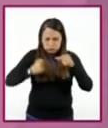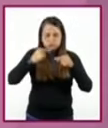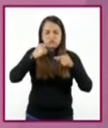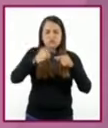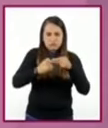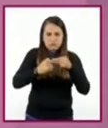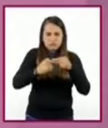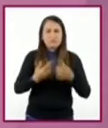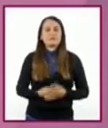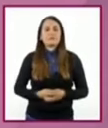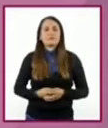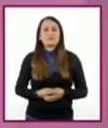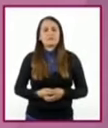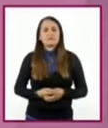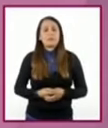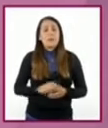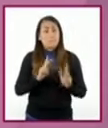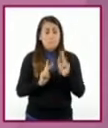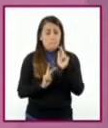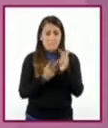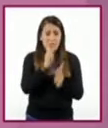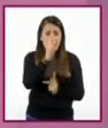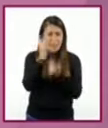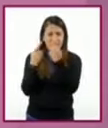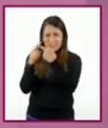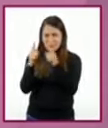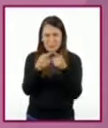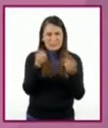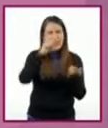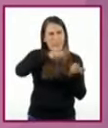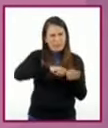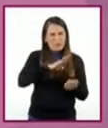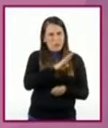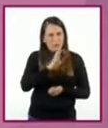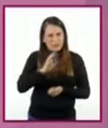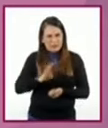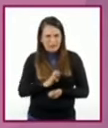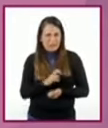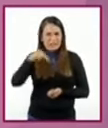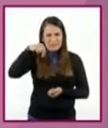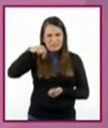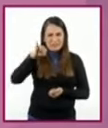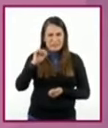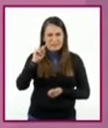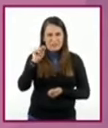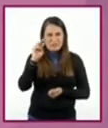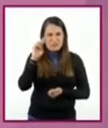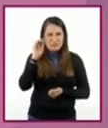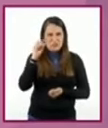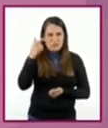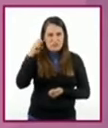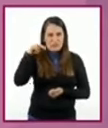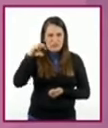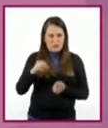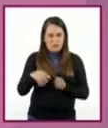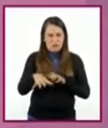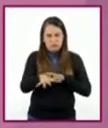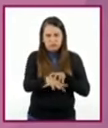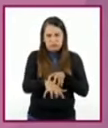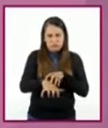La mayoría de las plantas que tienen bacterias fijadoras de nitrógeno asociadas a sus raíces